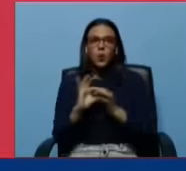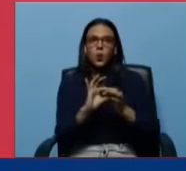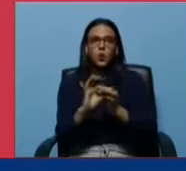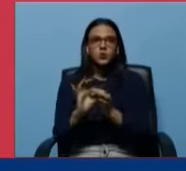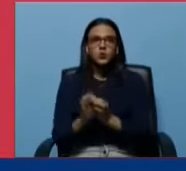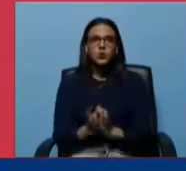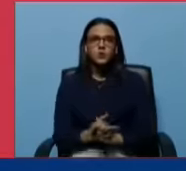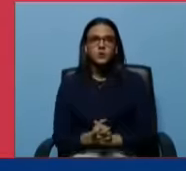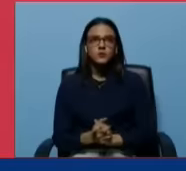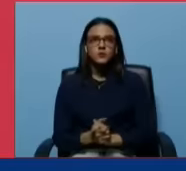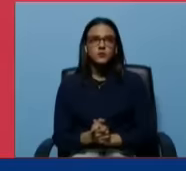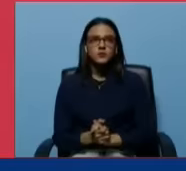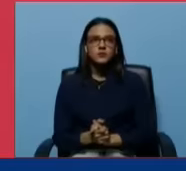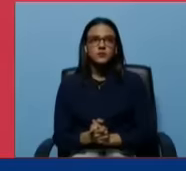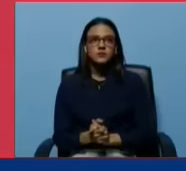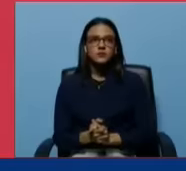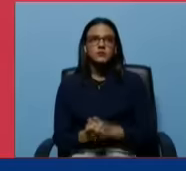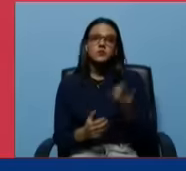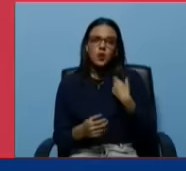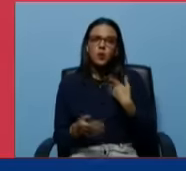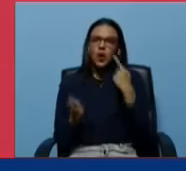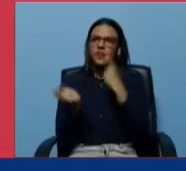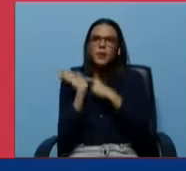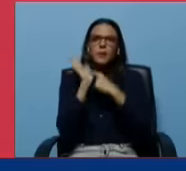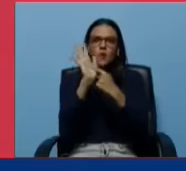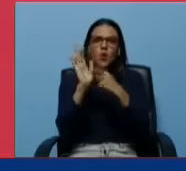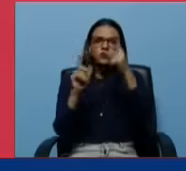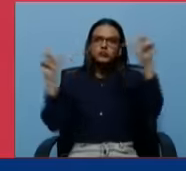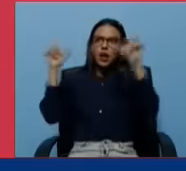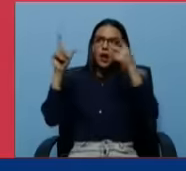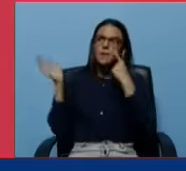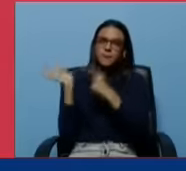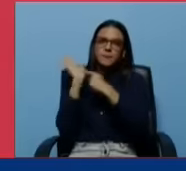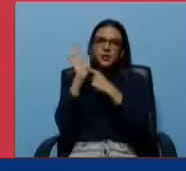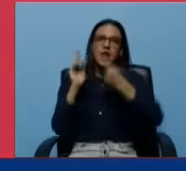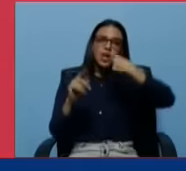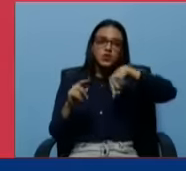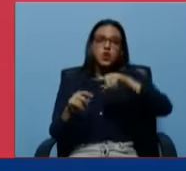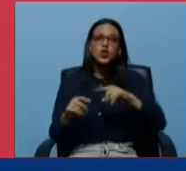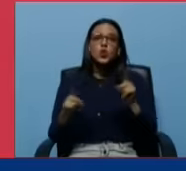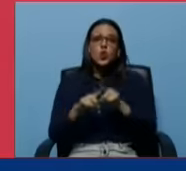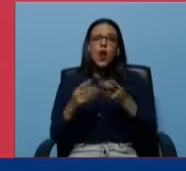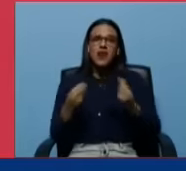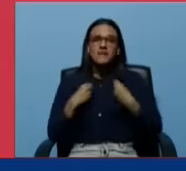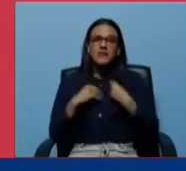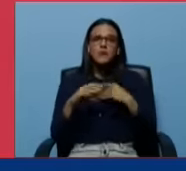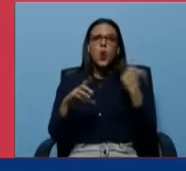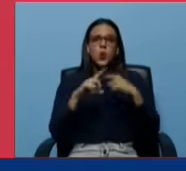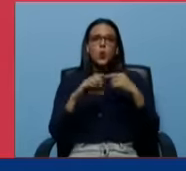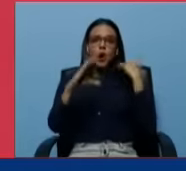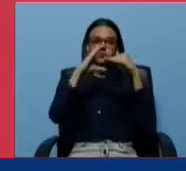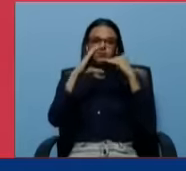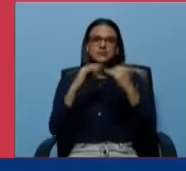¿Ah? No sé si en pantalla, estamos transmitiendo en vivo y directo por Telesur, ¿correcto?